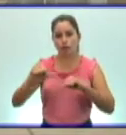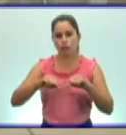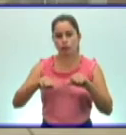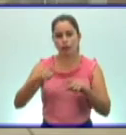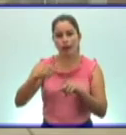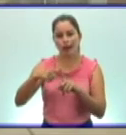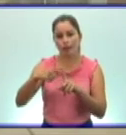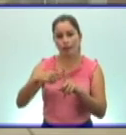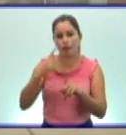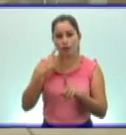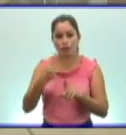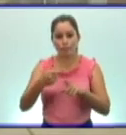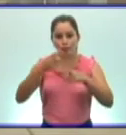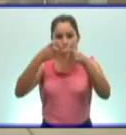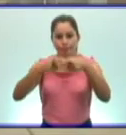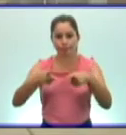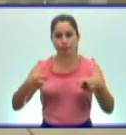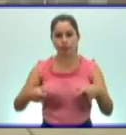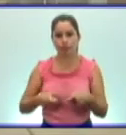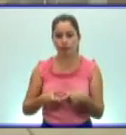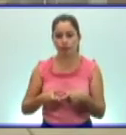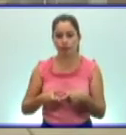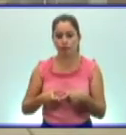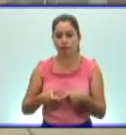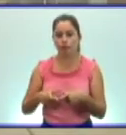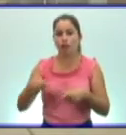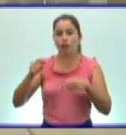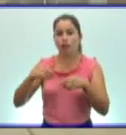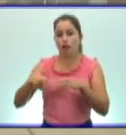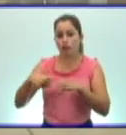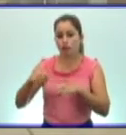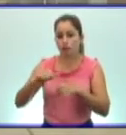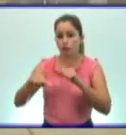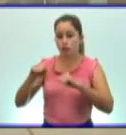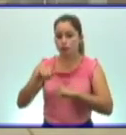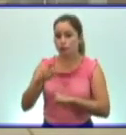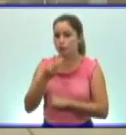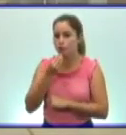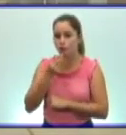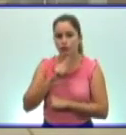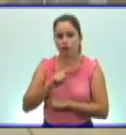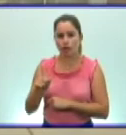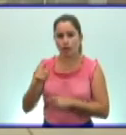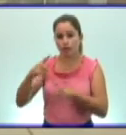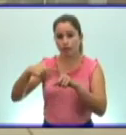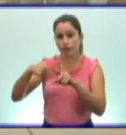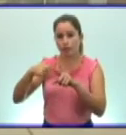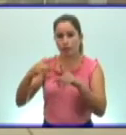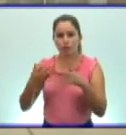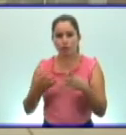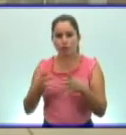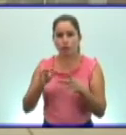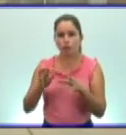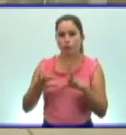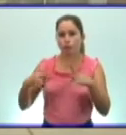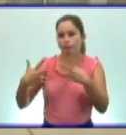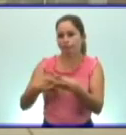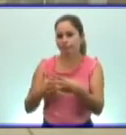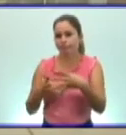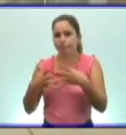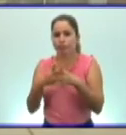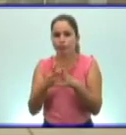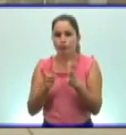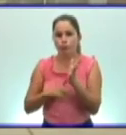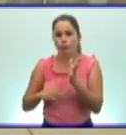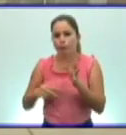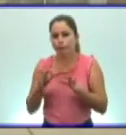indicada en el matraz. La disolución puede no estar a esta temperatura a causa de los procesos de absorción o de desprendimiento de